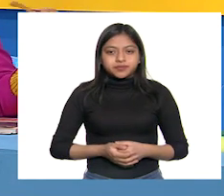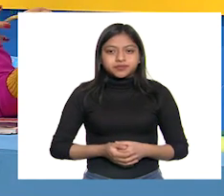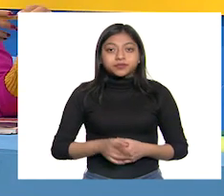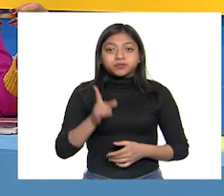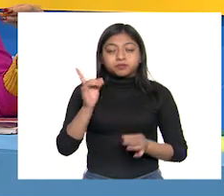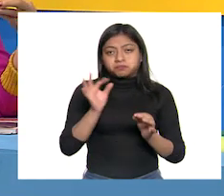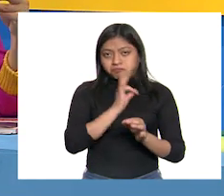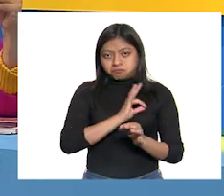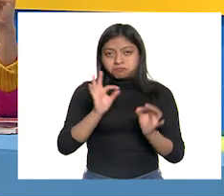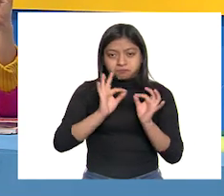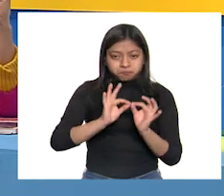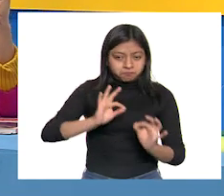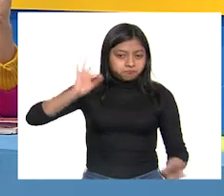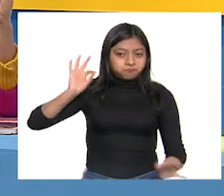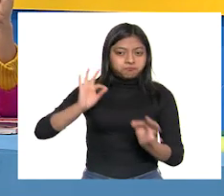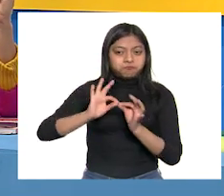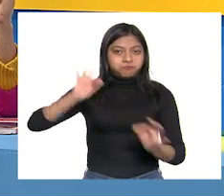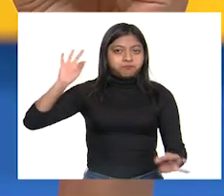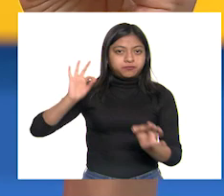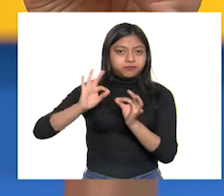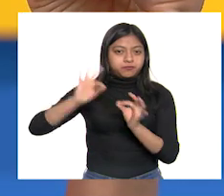estiro también.